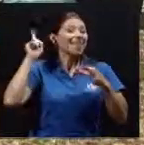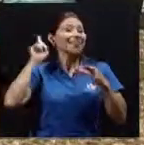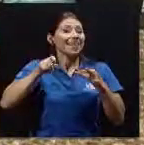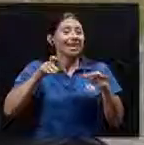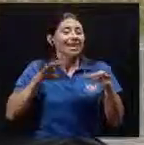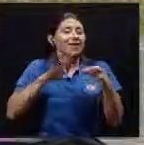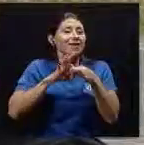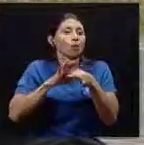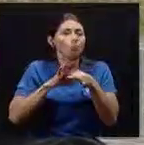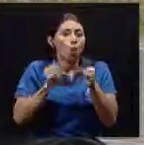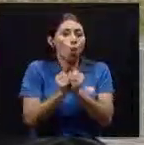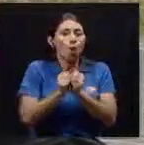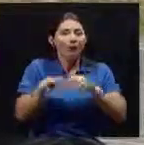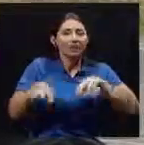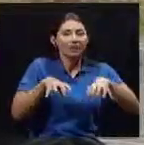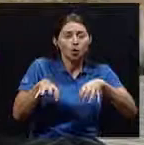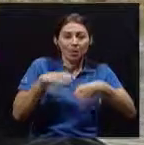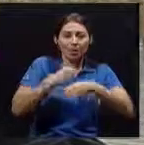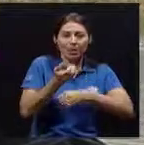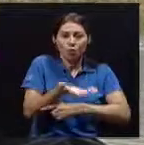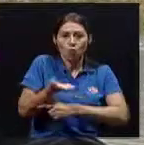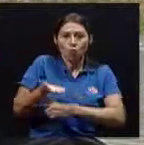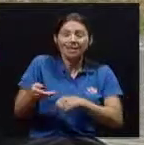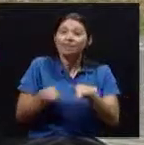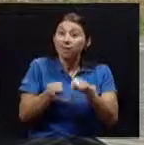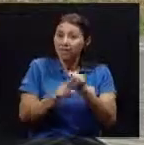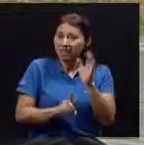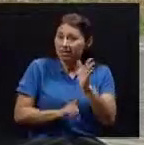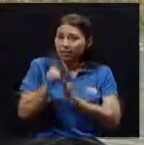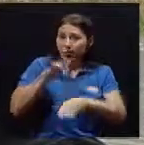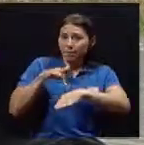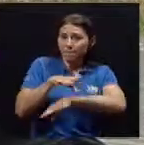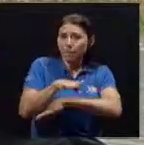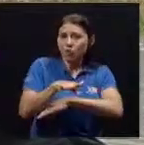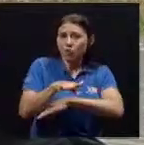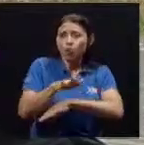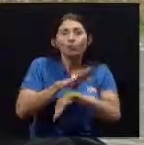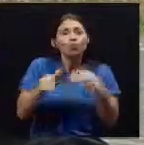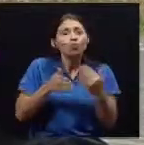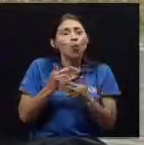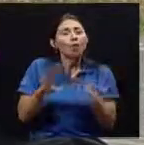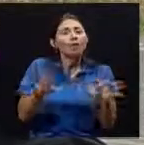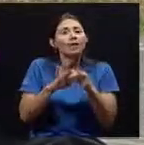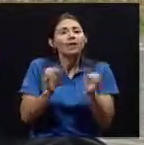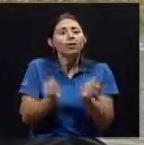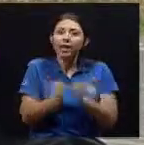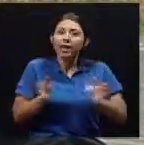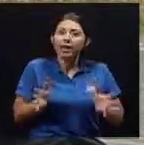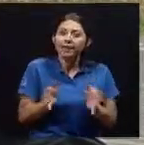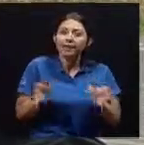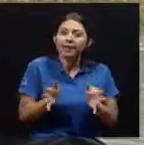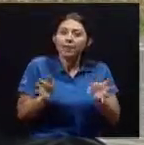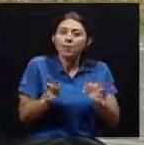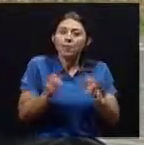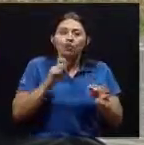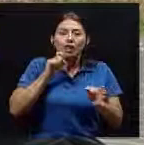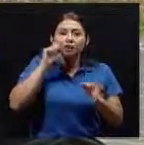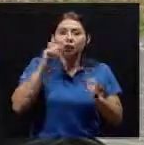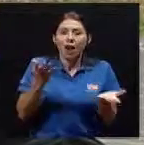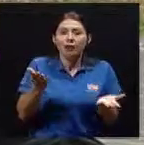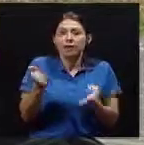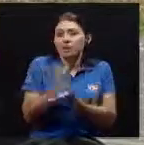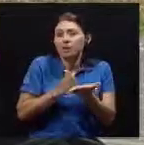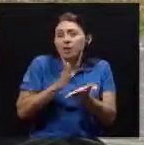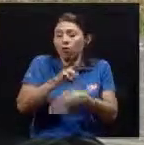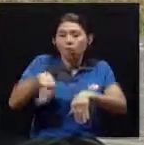cosas, y ahí también se desarrolla muy tempranamente, digamos, lo que tiene que ver con el estímulo sexual, son parte